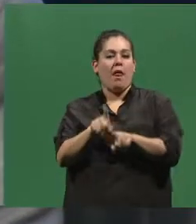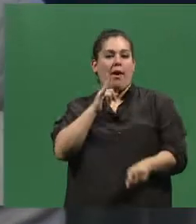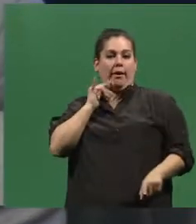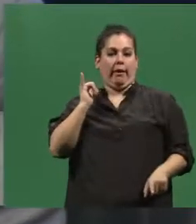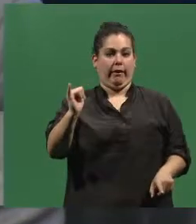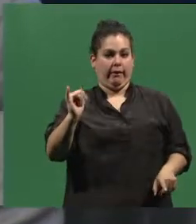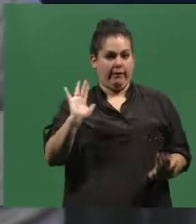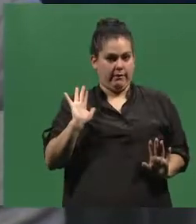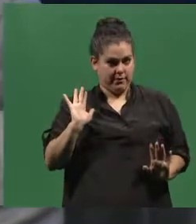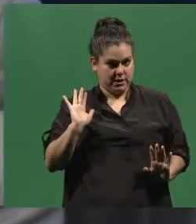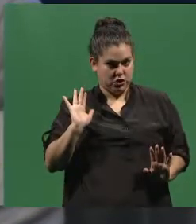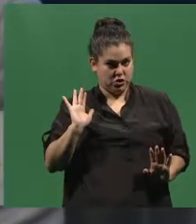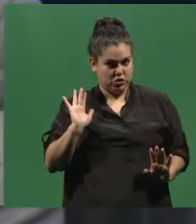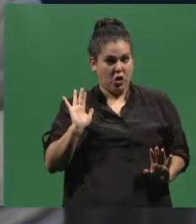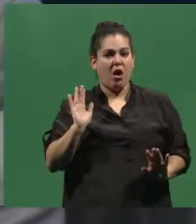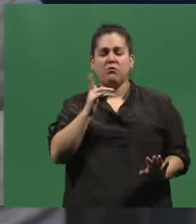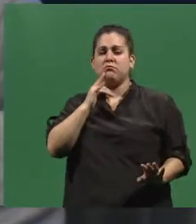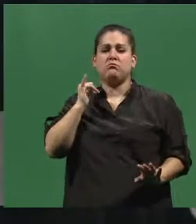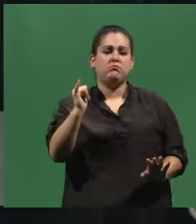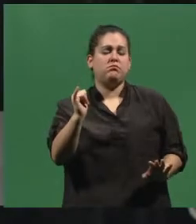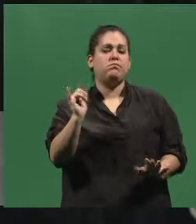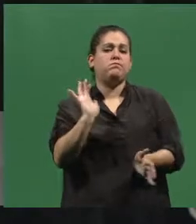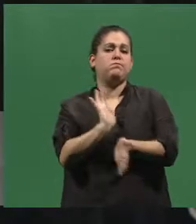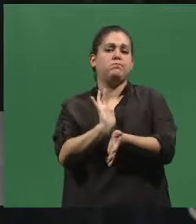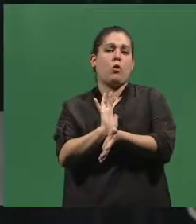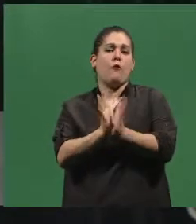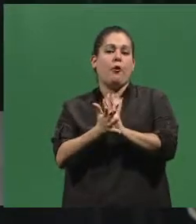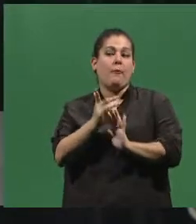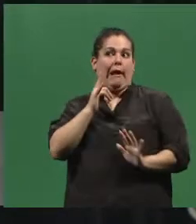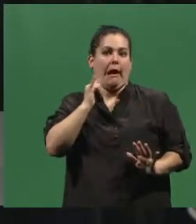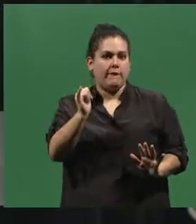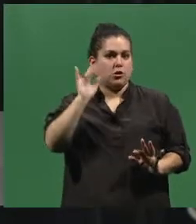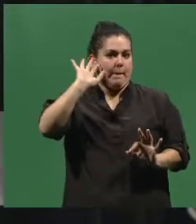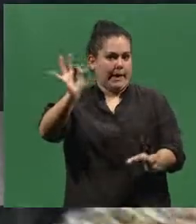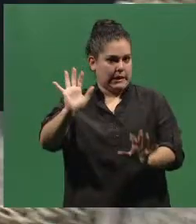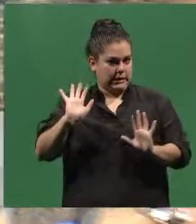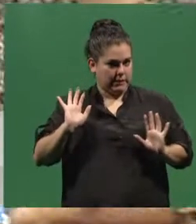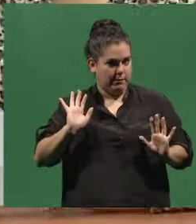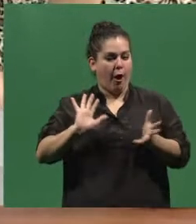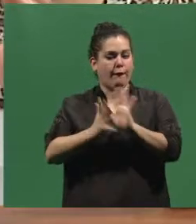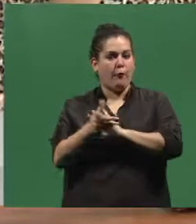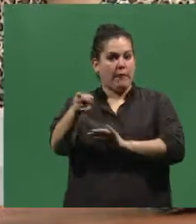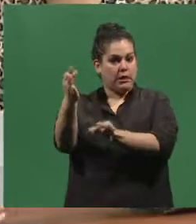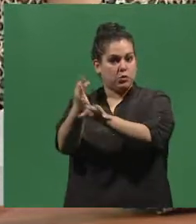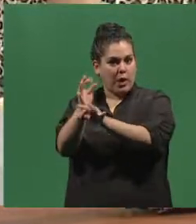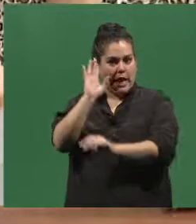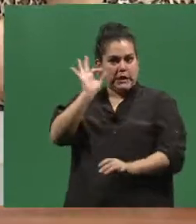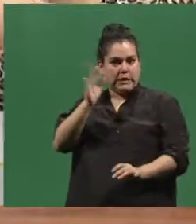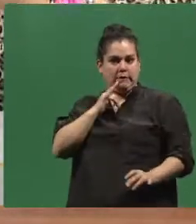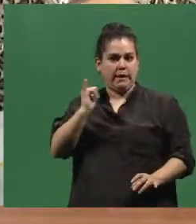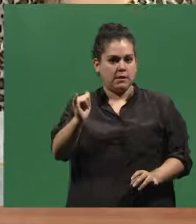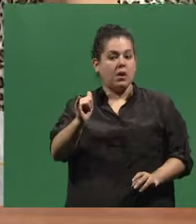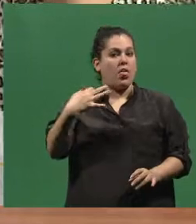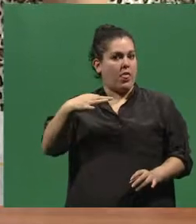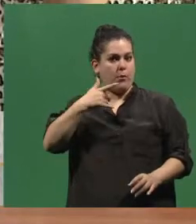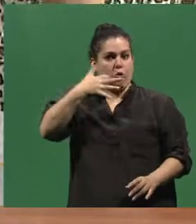¿no? El apercibimiento es como una especie de llamado de atención para que ese colegio pase a